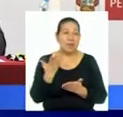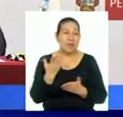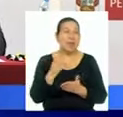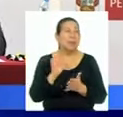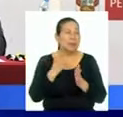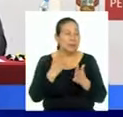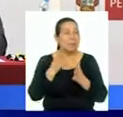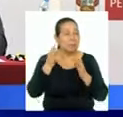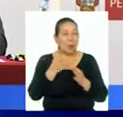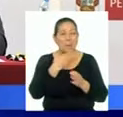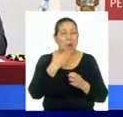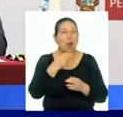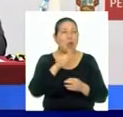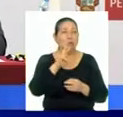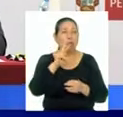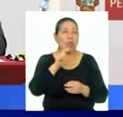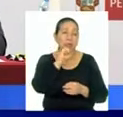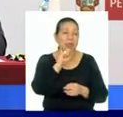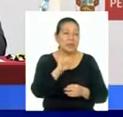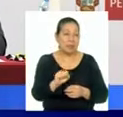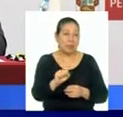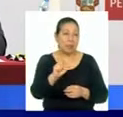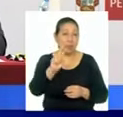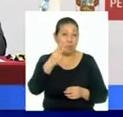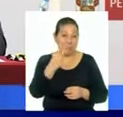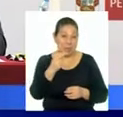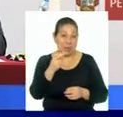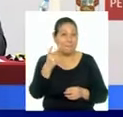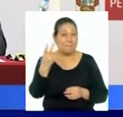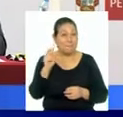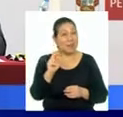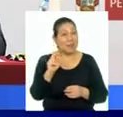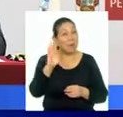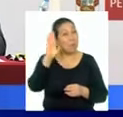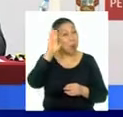mes de diciembre de 2020, teníamos una policía